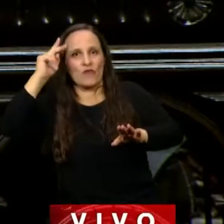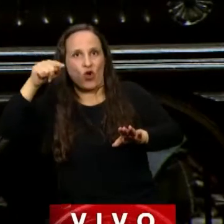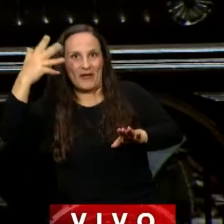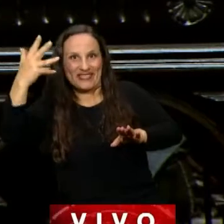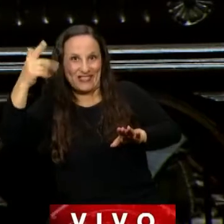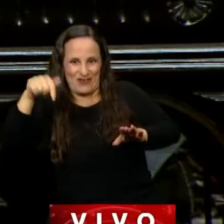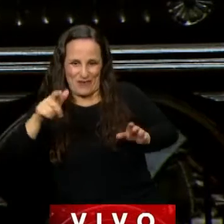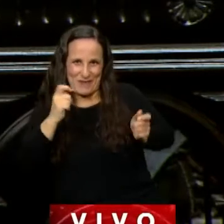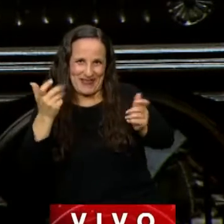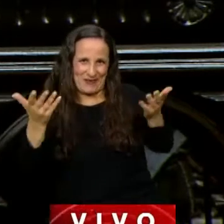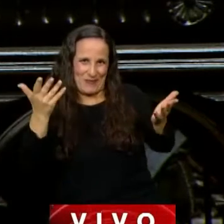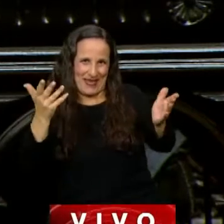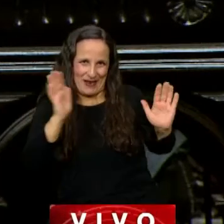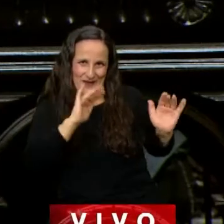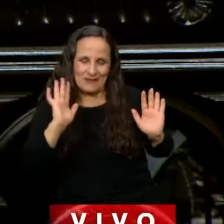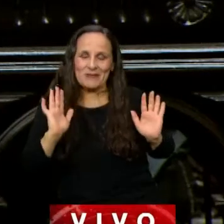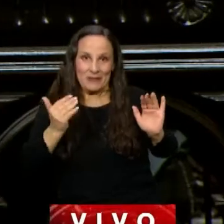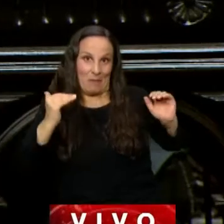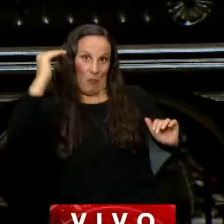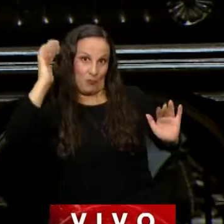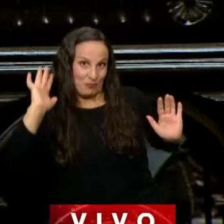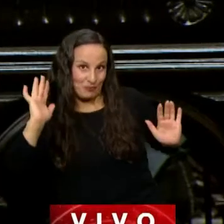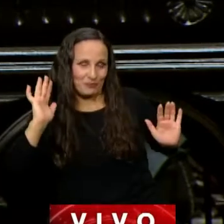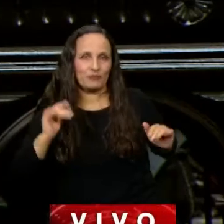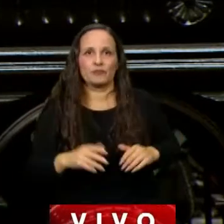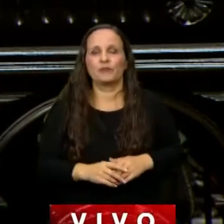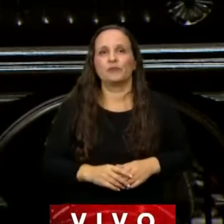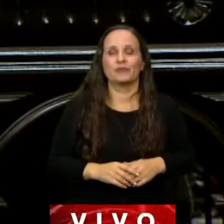del 2022. Del promedio